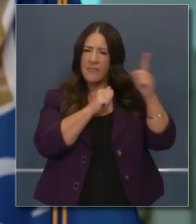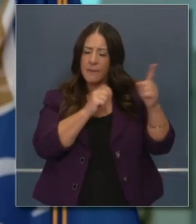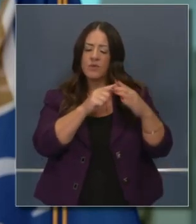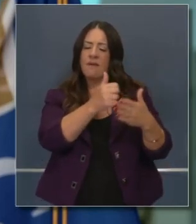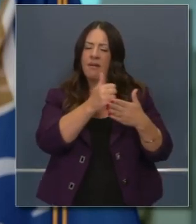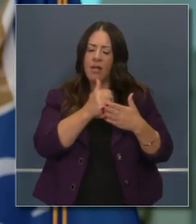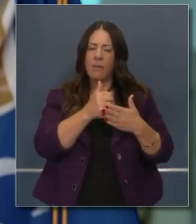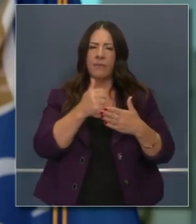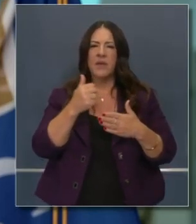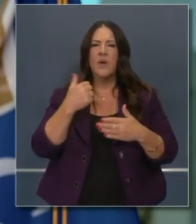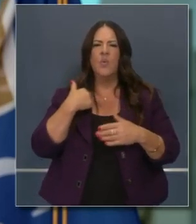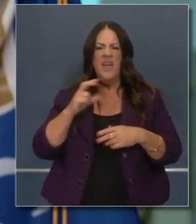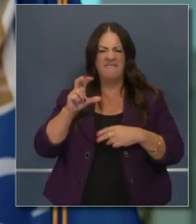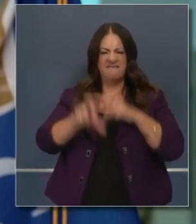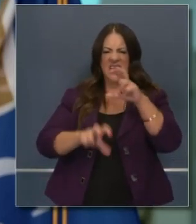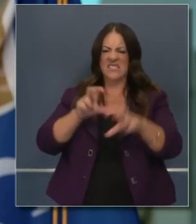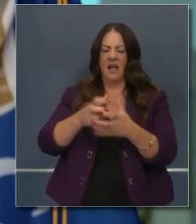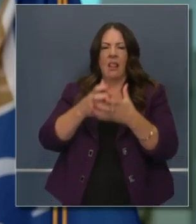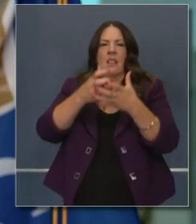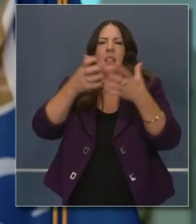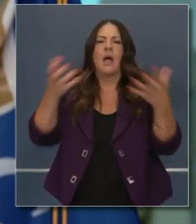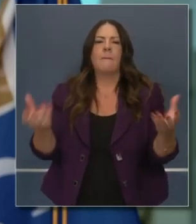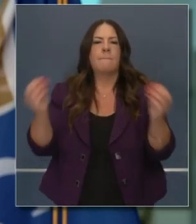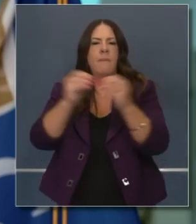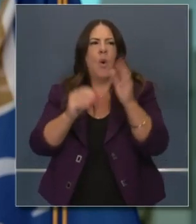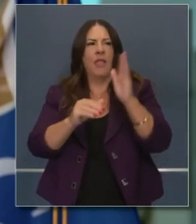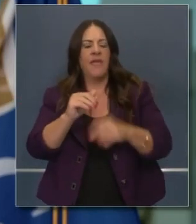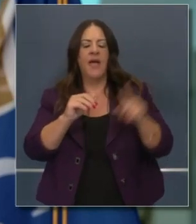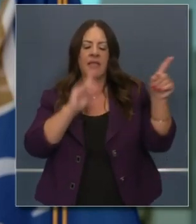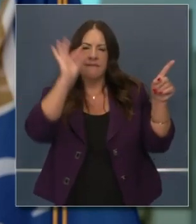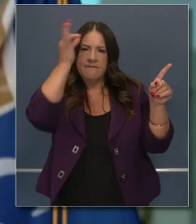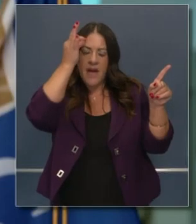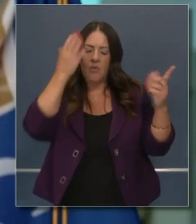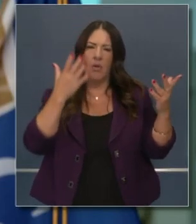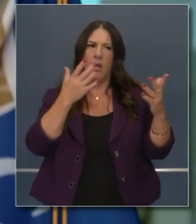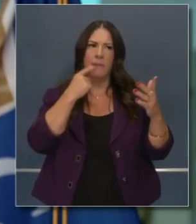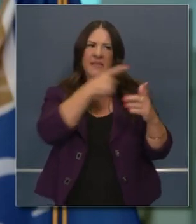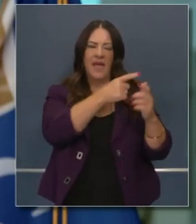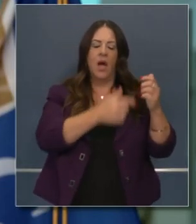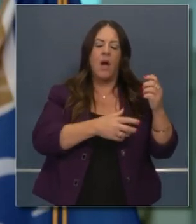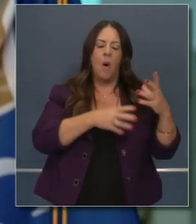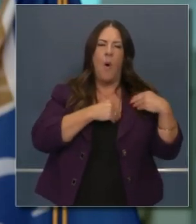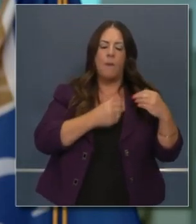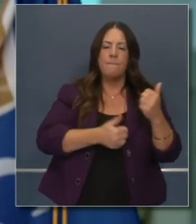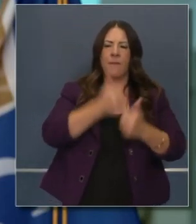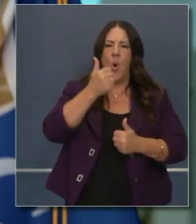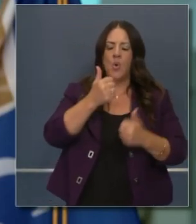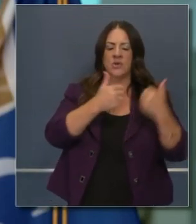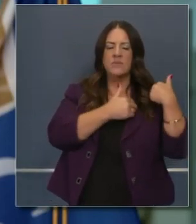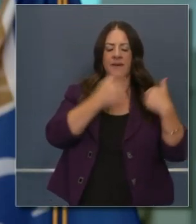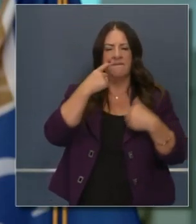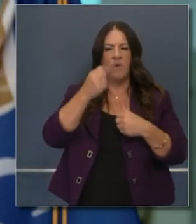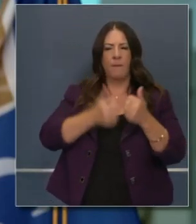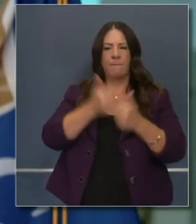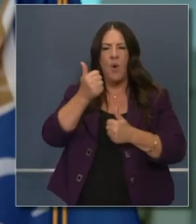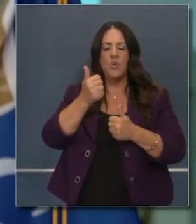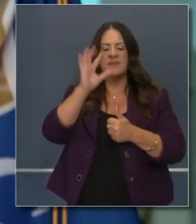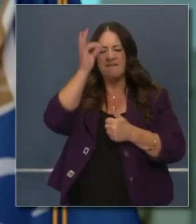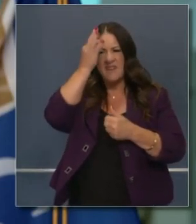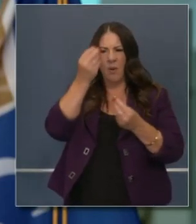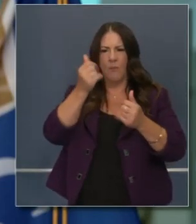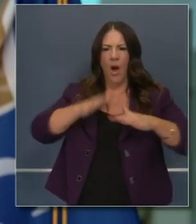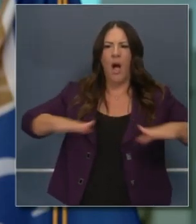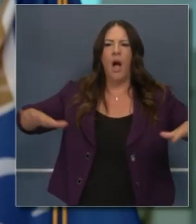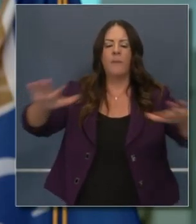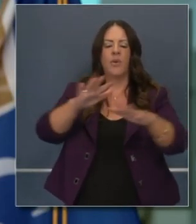estado invirtiendo más que el gobierno federal y más para invertir en vegetación y administración de